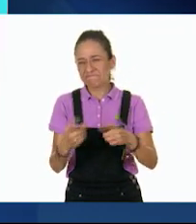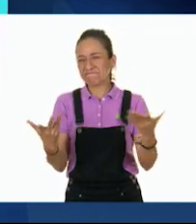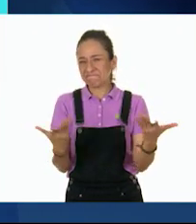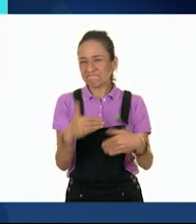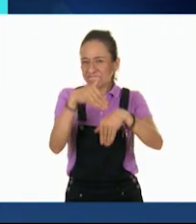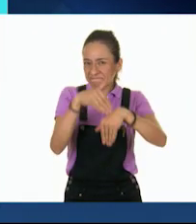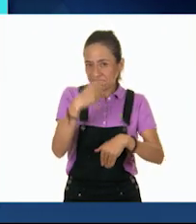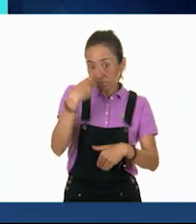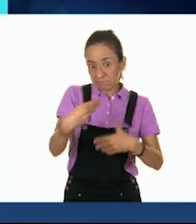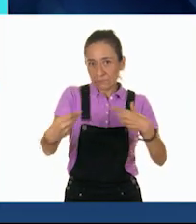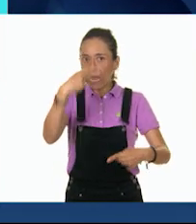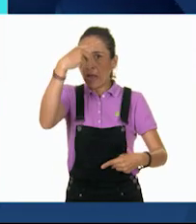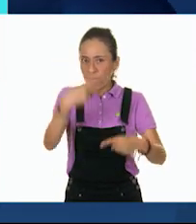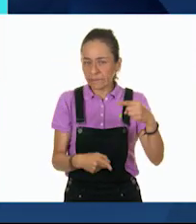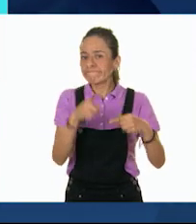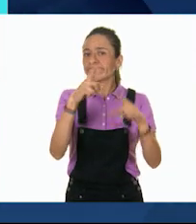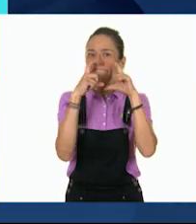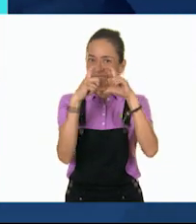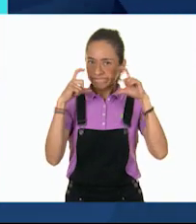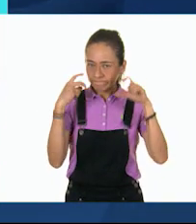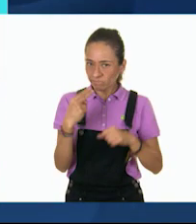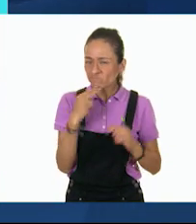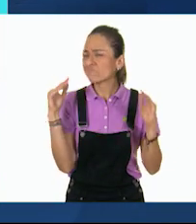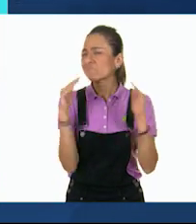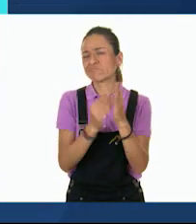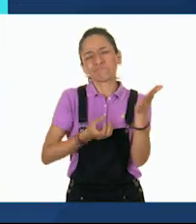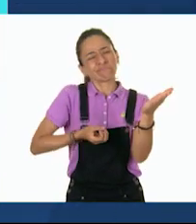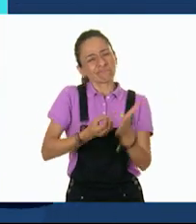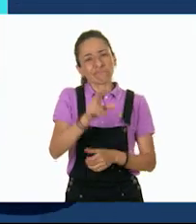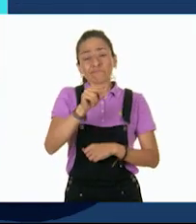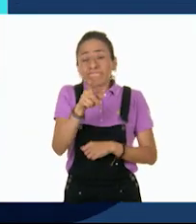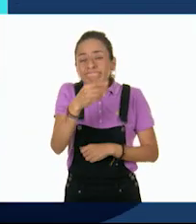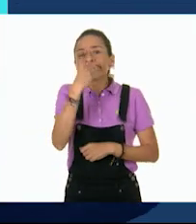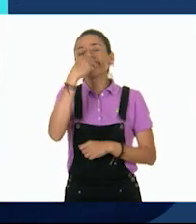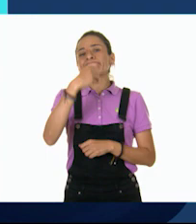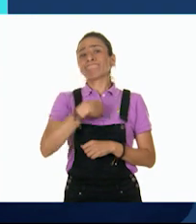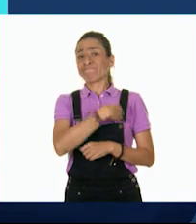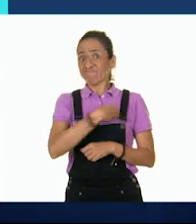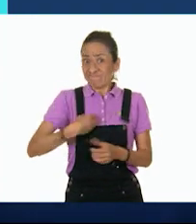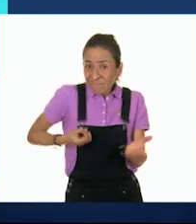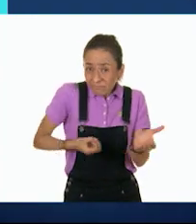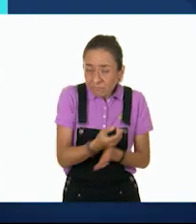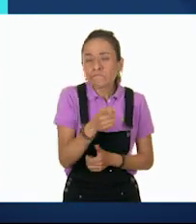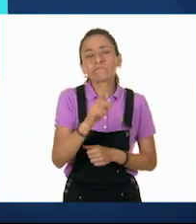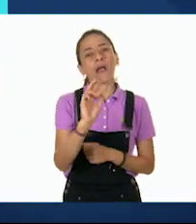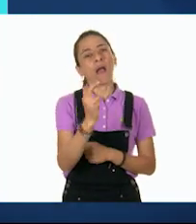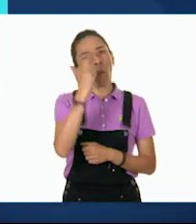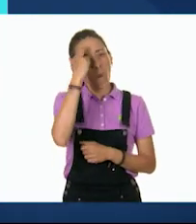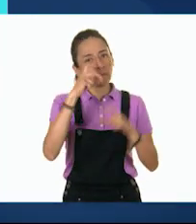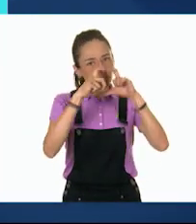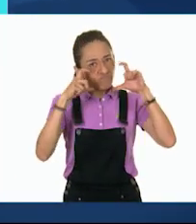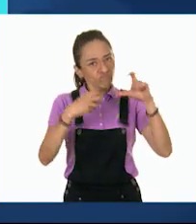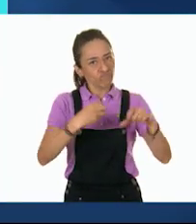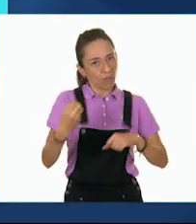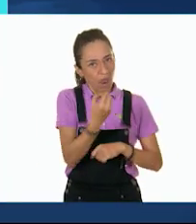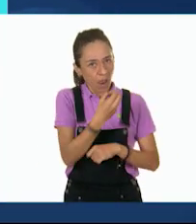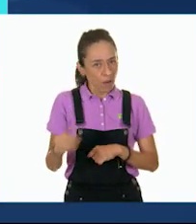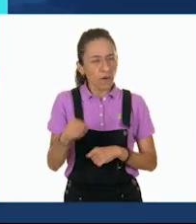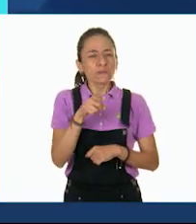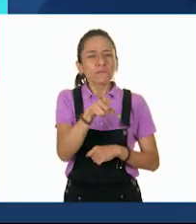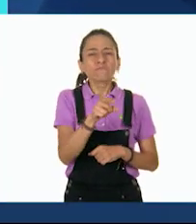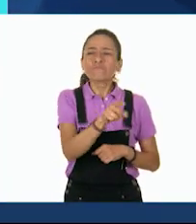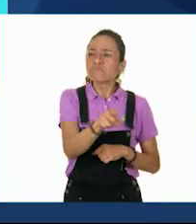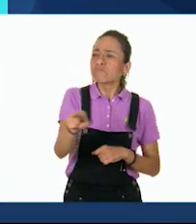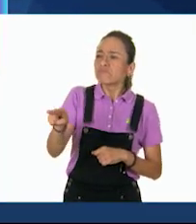Utiliza cubrebocas, no salgas de casa. Si tienes que hacerlo, recuerda que es obligatorio utilizarlo. Mantén una distancia mínima de